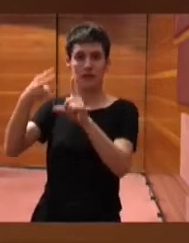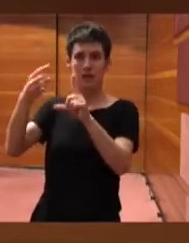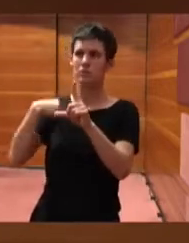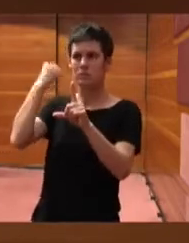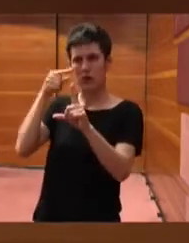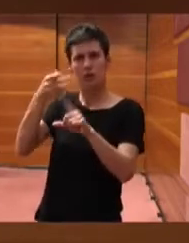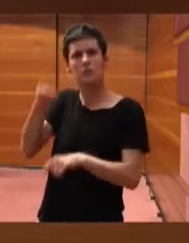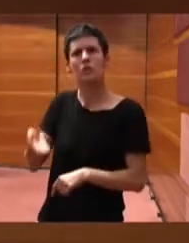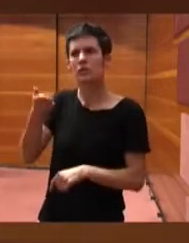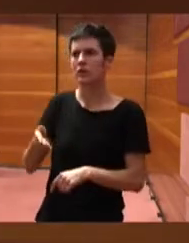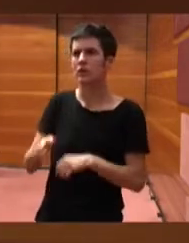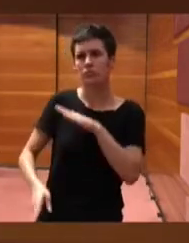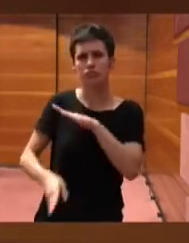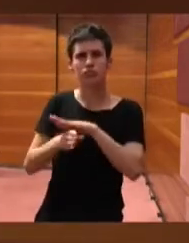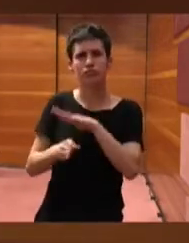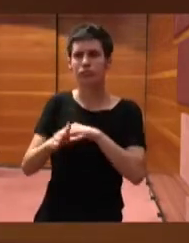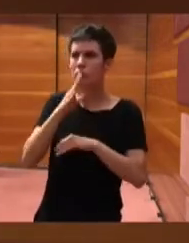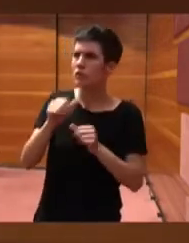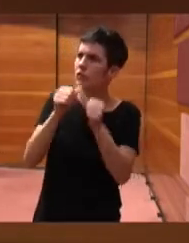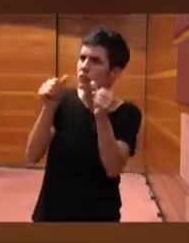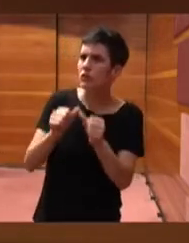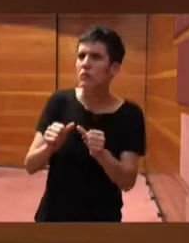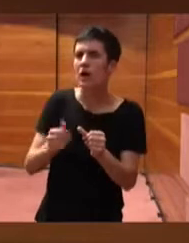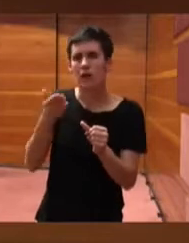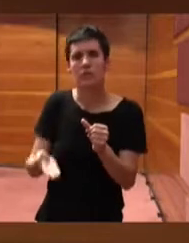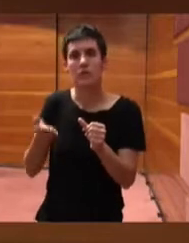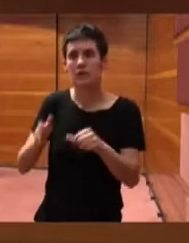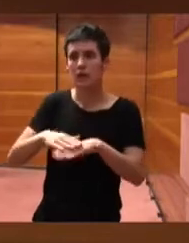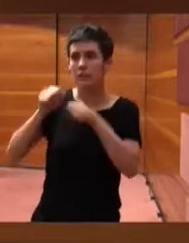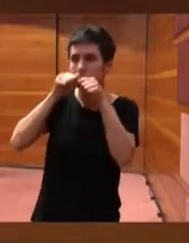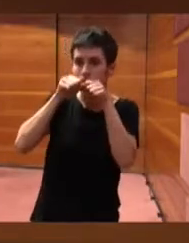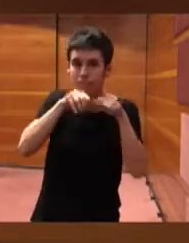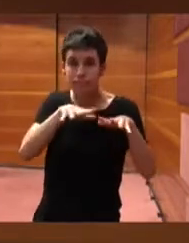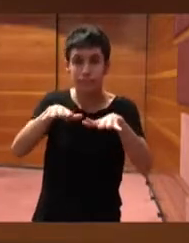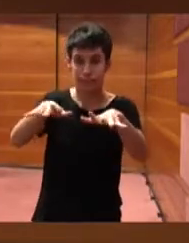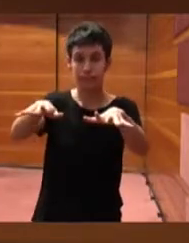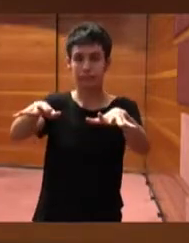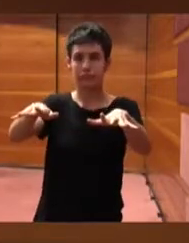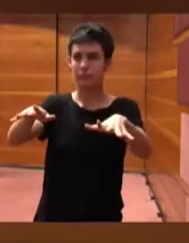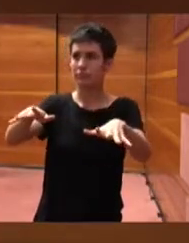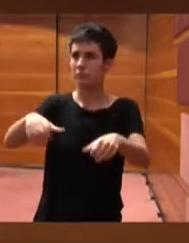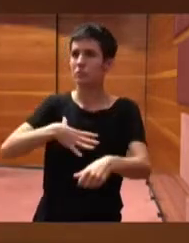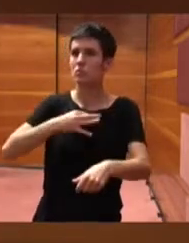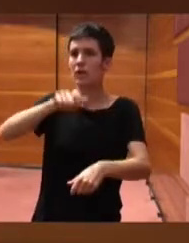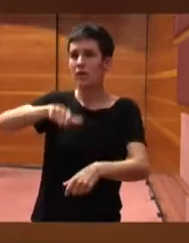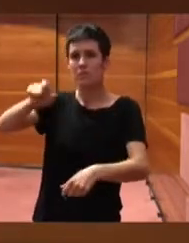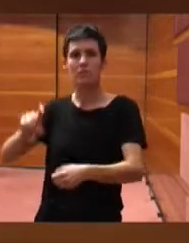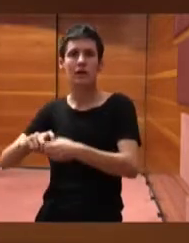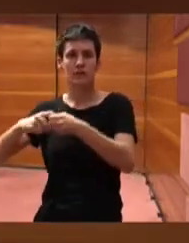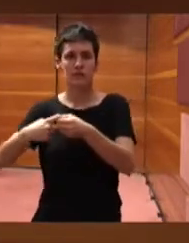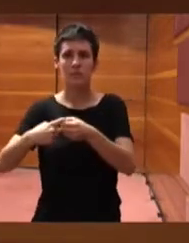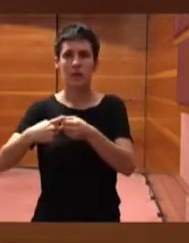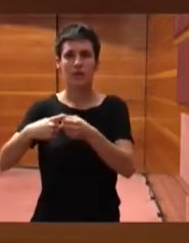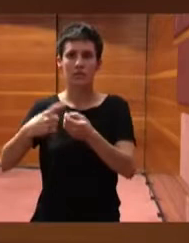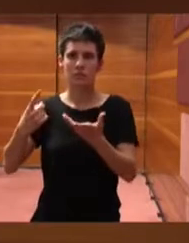consideramos muy importante mantener como una de las formas más importantes de difundir y de hacer partícipe a la ciudadanía